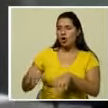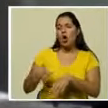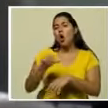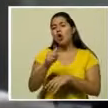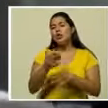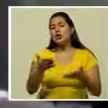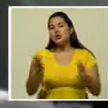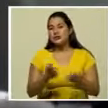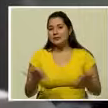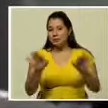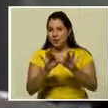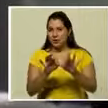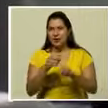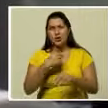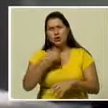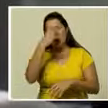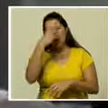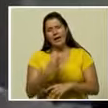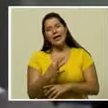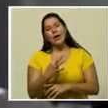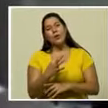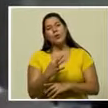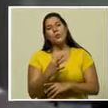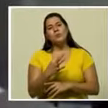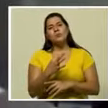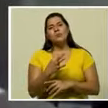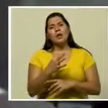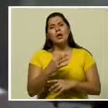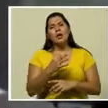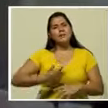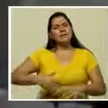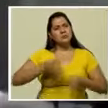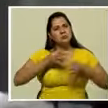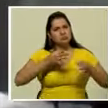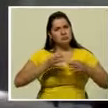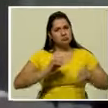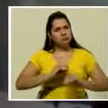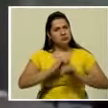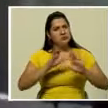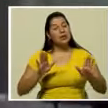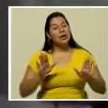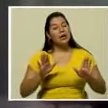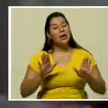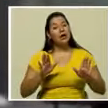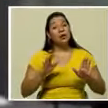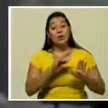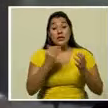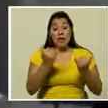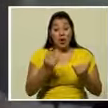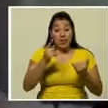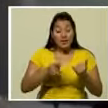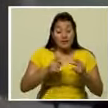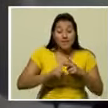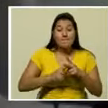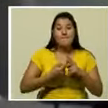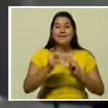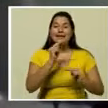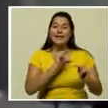quiso o esté ocultando algo. Yo creo que ha sido bastante transparente para esto y que ahora viene justamente la negociación de esto